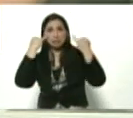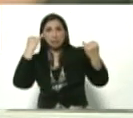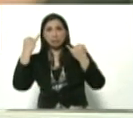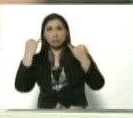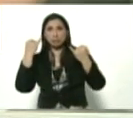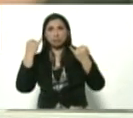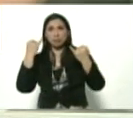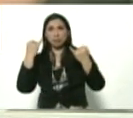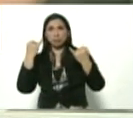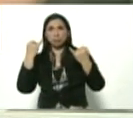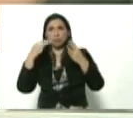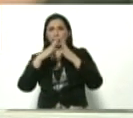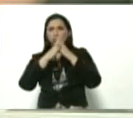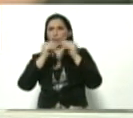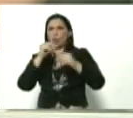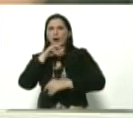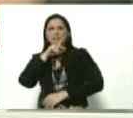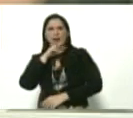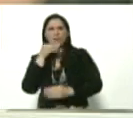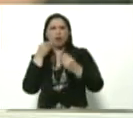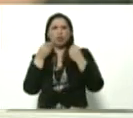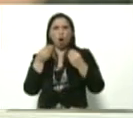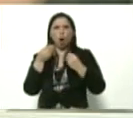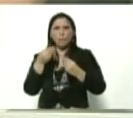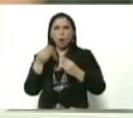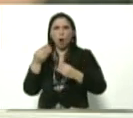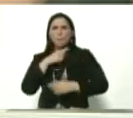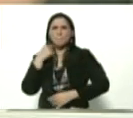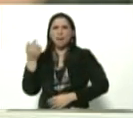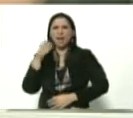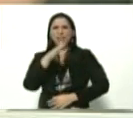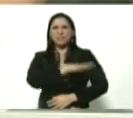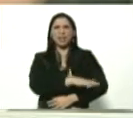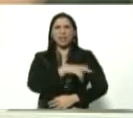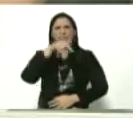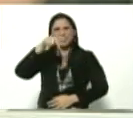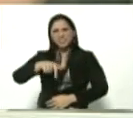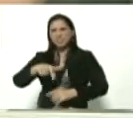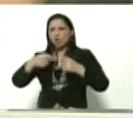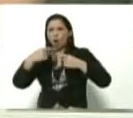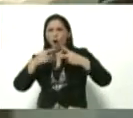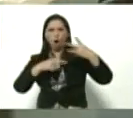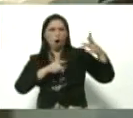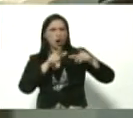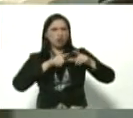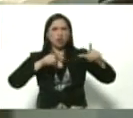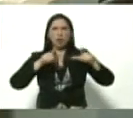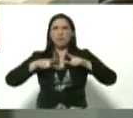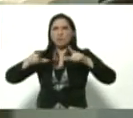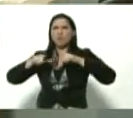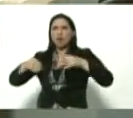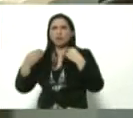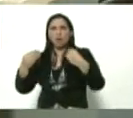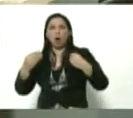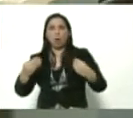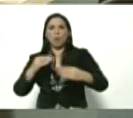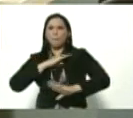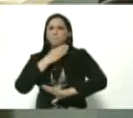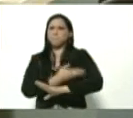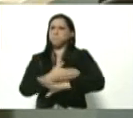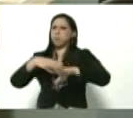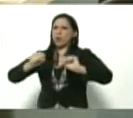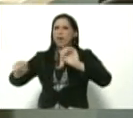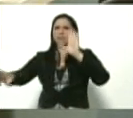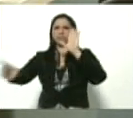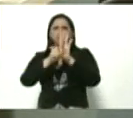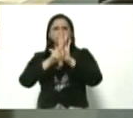hicimos, de todo lo que hablaban, cómo iban a masacrar, a matar, aquí, allá, al otro, cómo se iban a apoderar